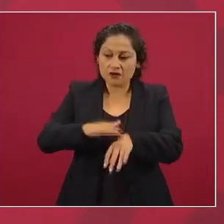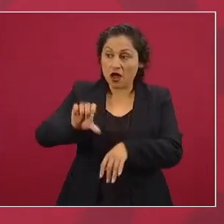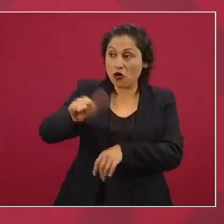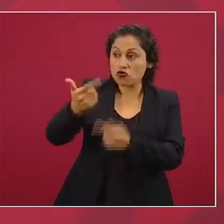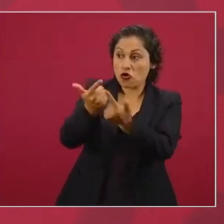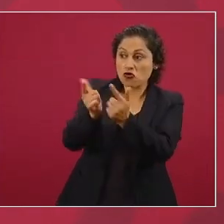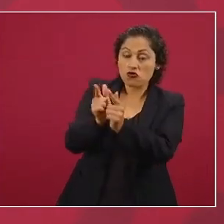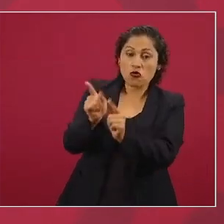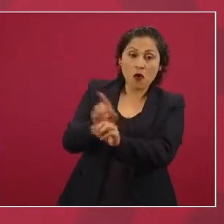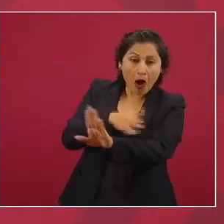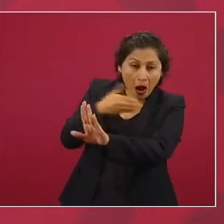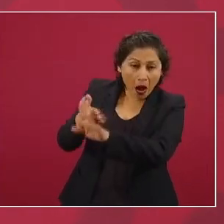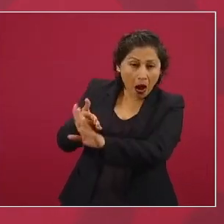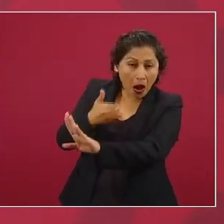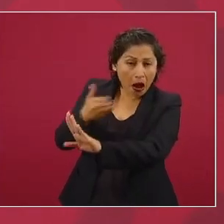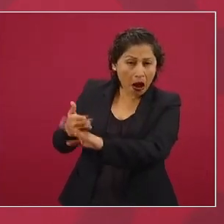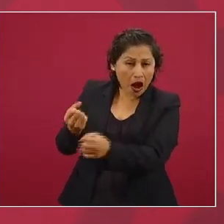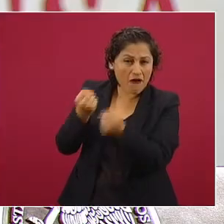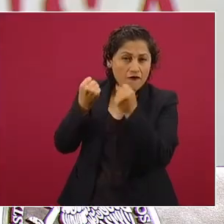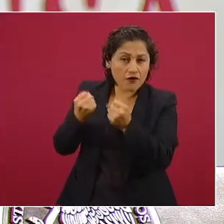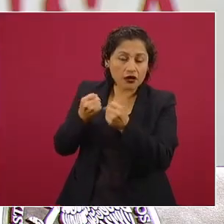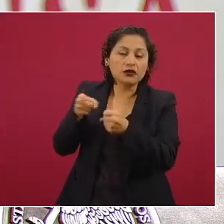y que